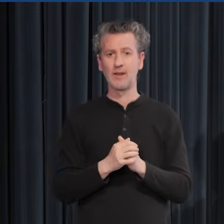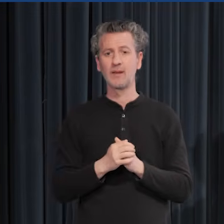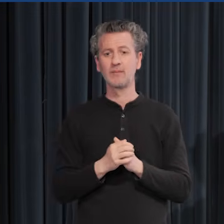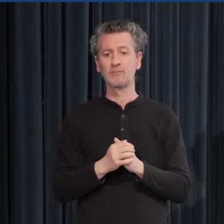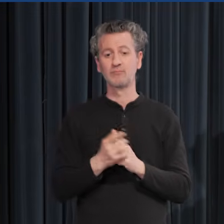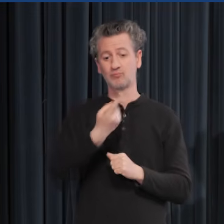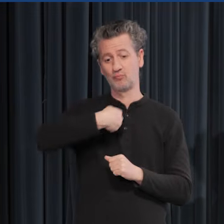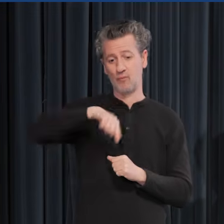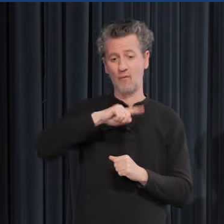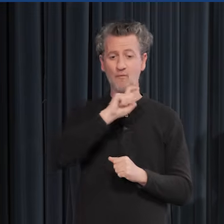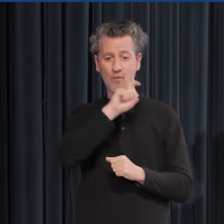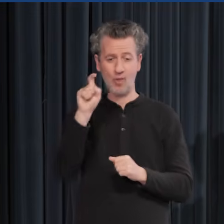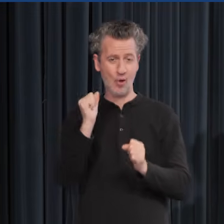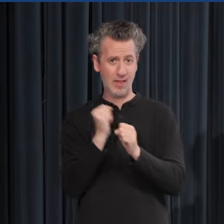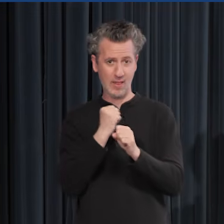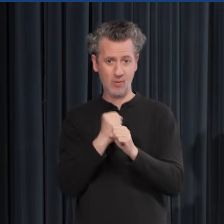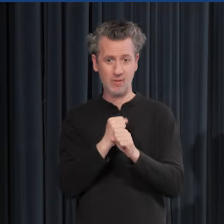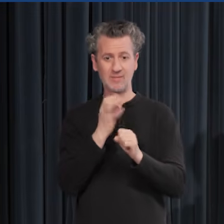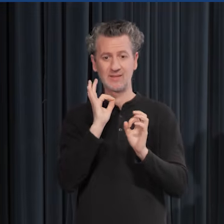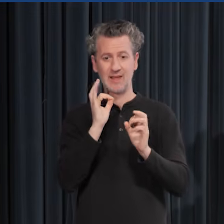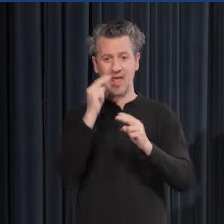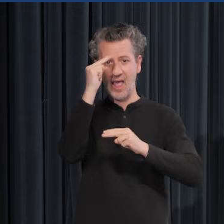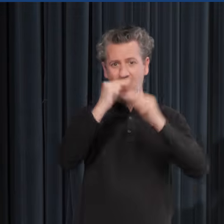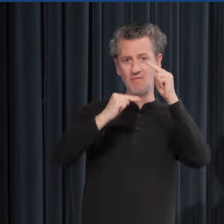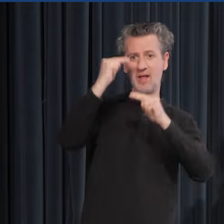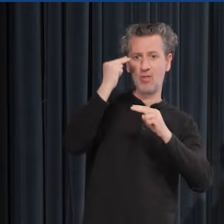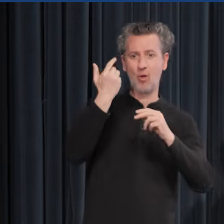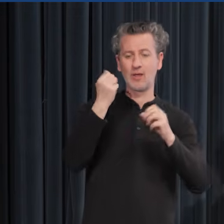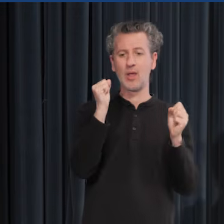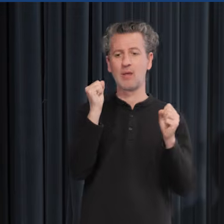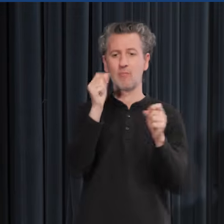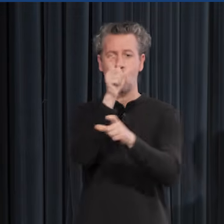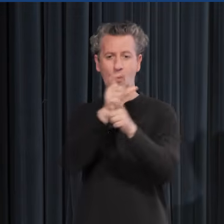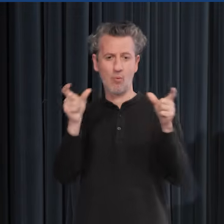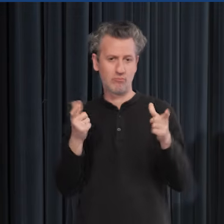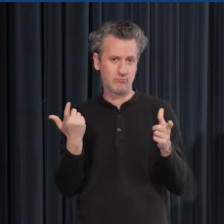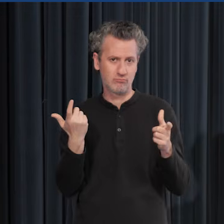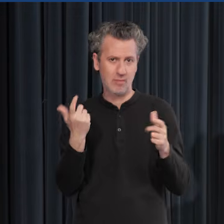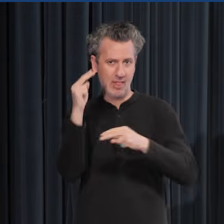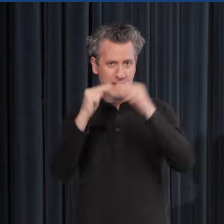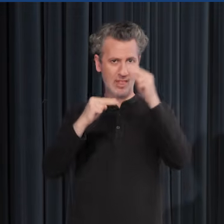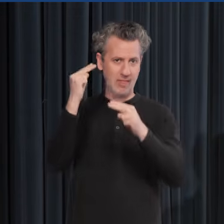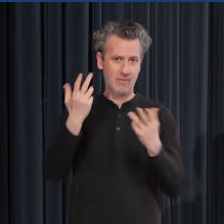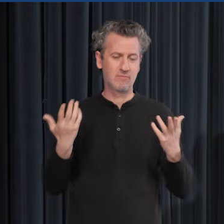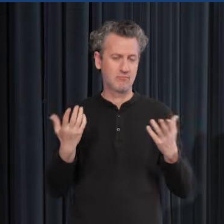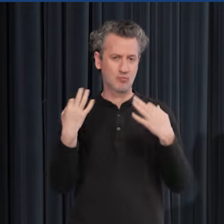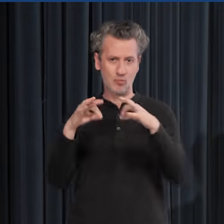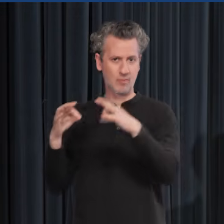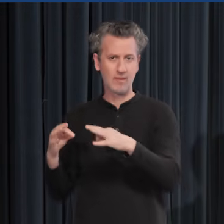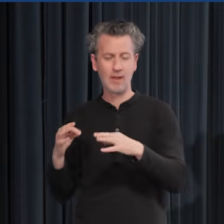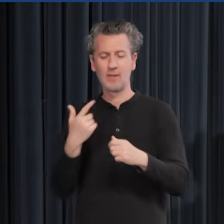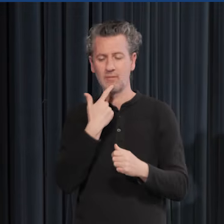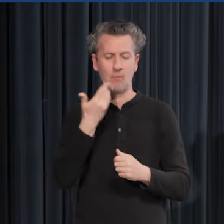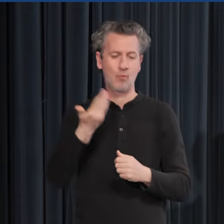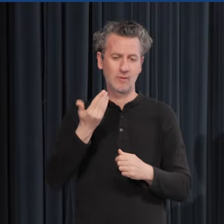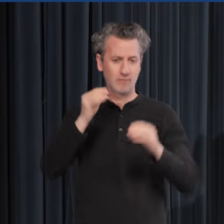como Fundación Laboral, sobre todo los de edificación y obra civil, son aspectos clave. Es decir, que una formación sea práctica